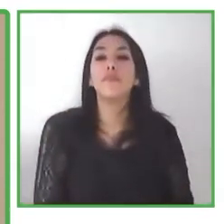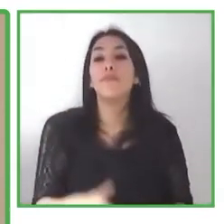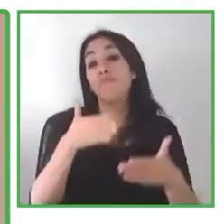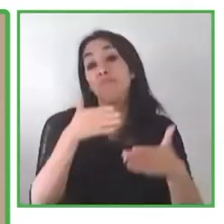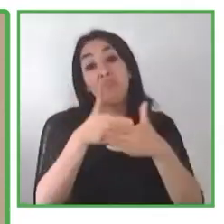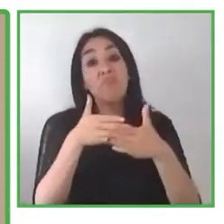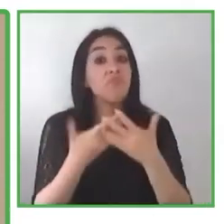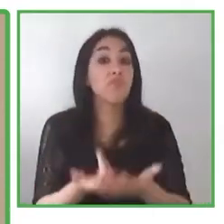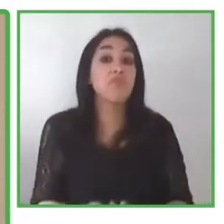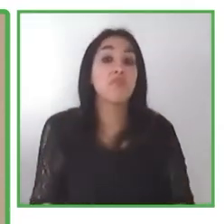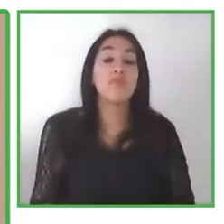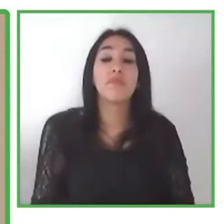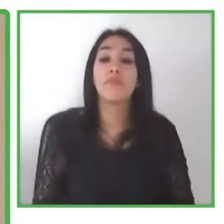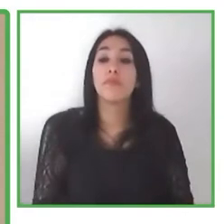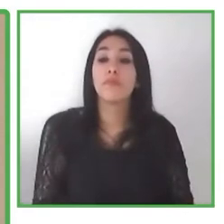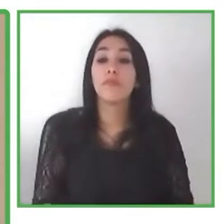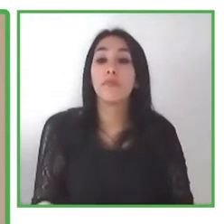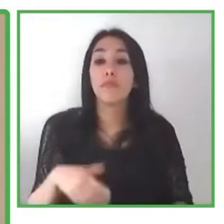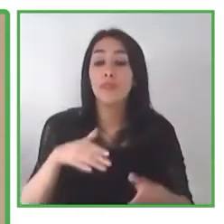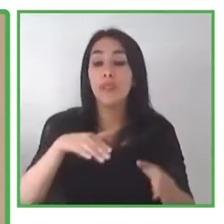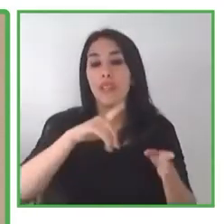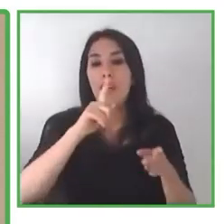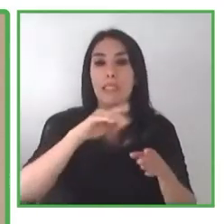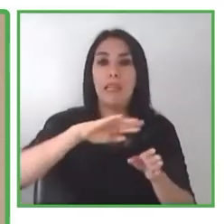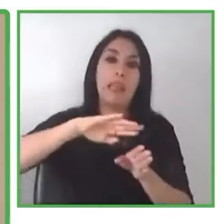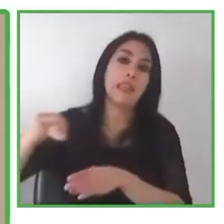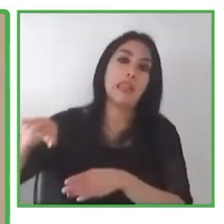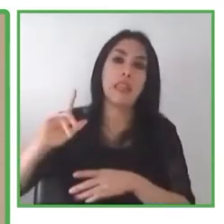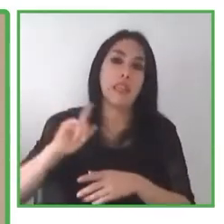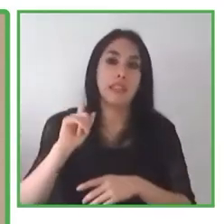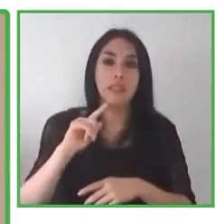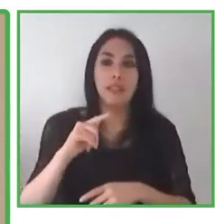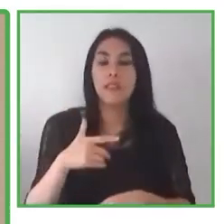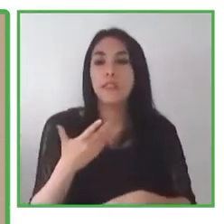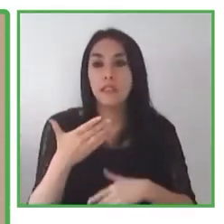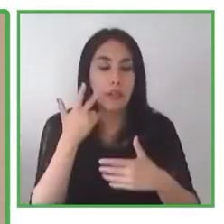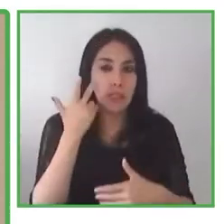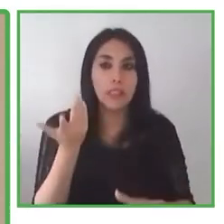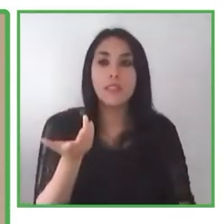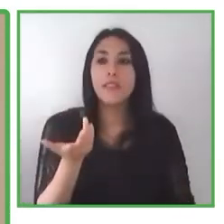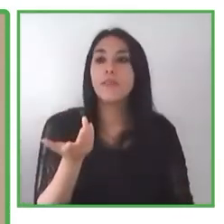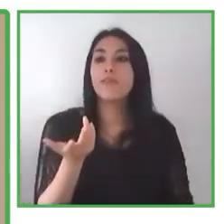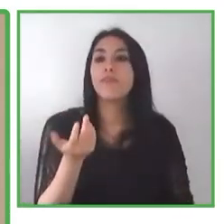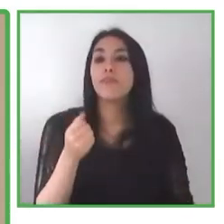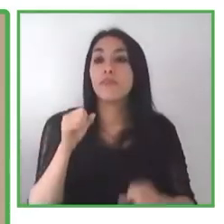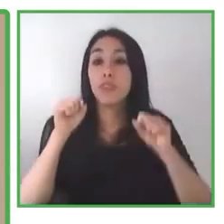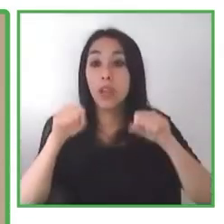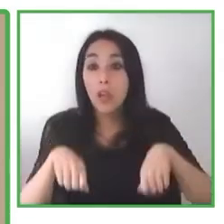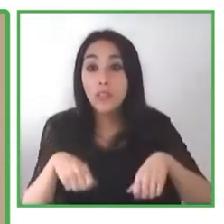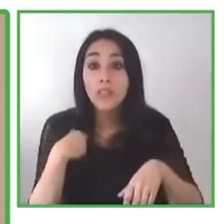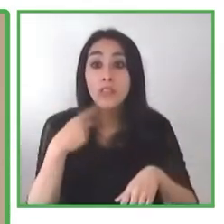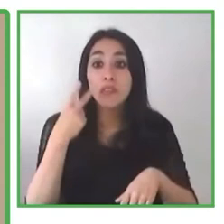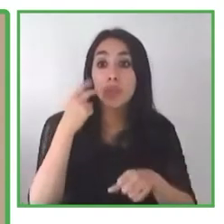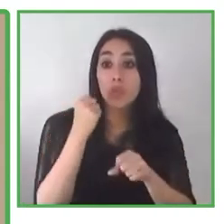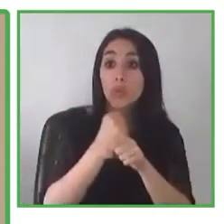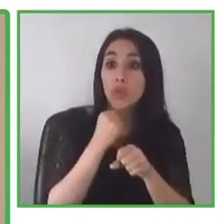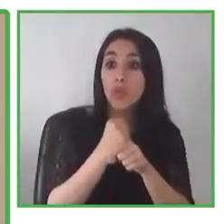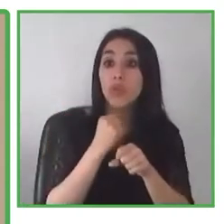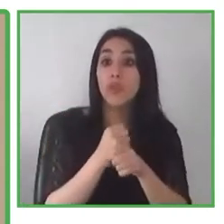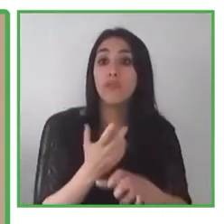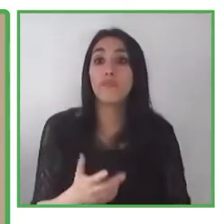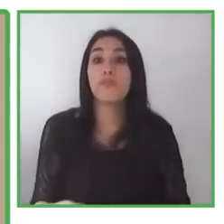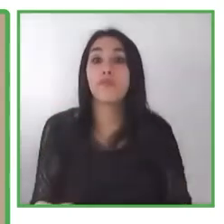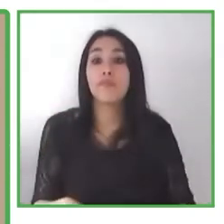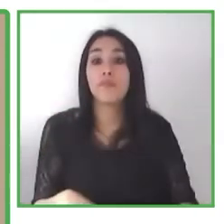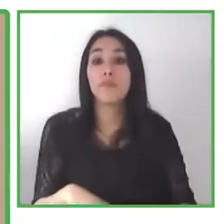barreras de la arquitectura. La posibilidad de trabajar de